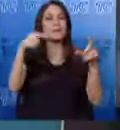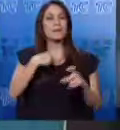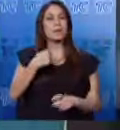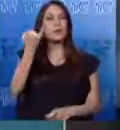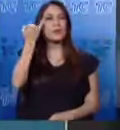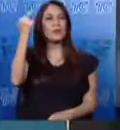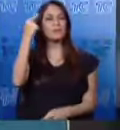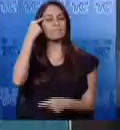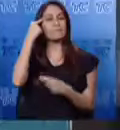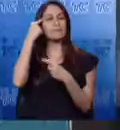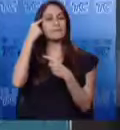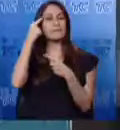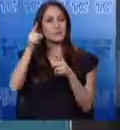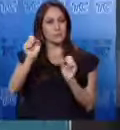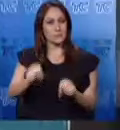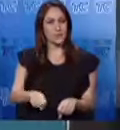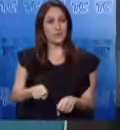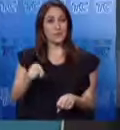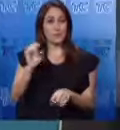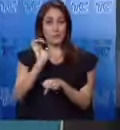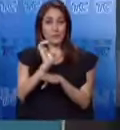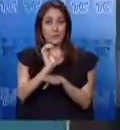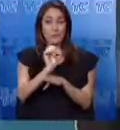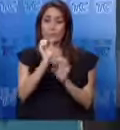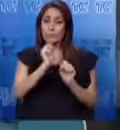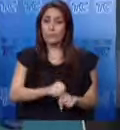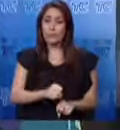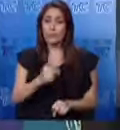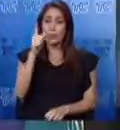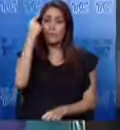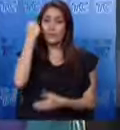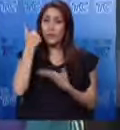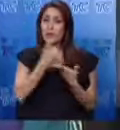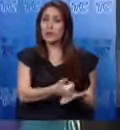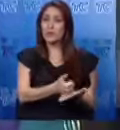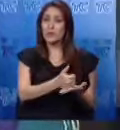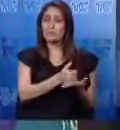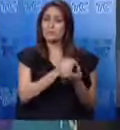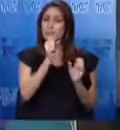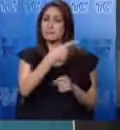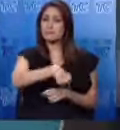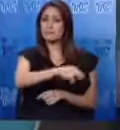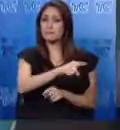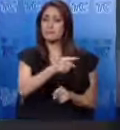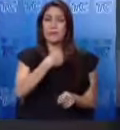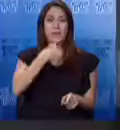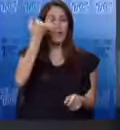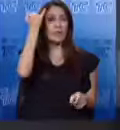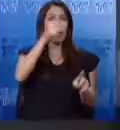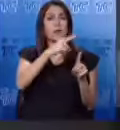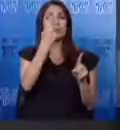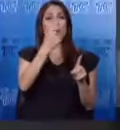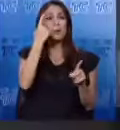un gobierno y un país responsable tiene la obligación de acompañarla.